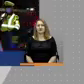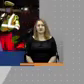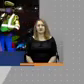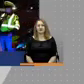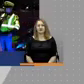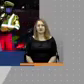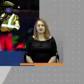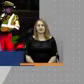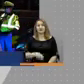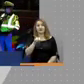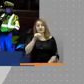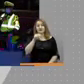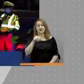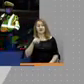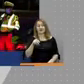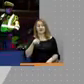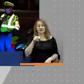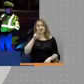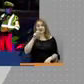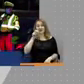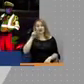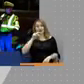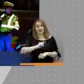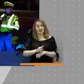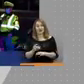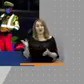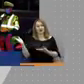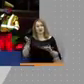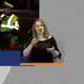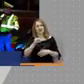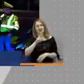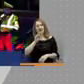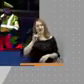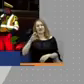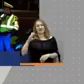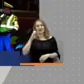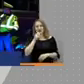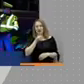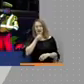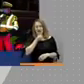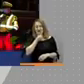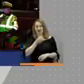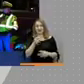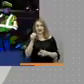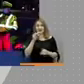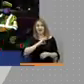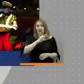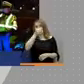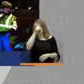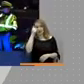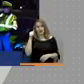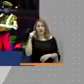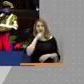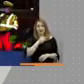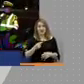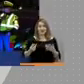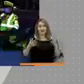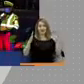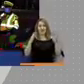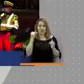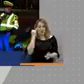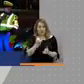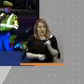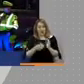72 minutos buenas noches bienvenidos a rtvc noticias fin de semana al terminar este lunes festivo el último el